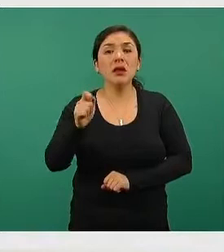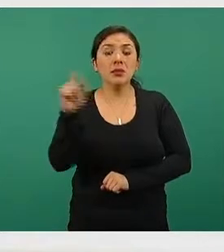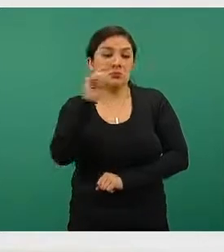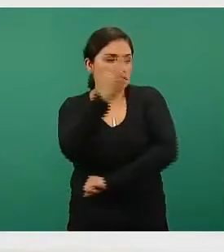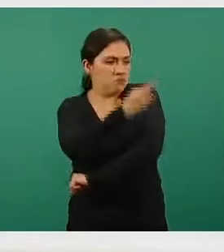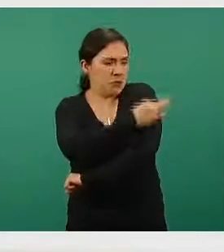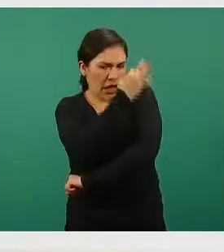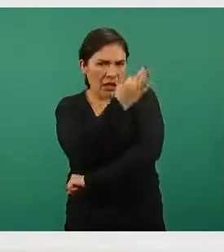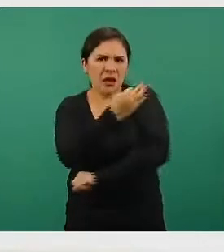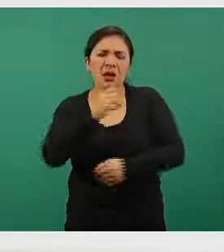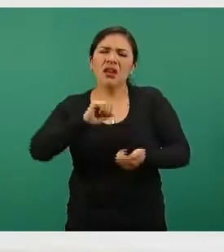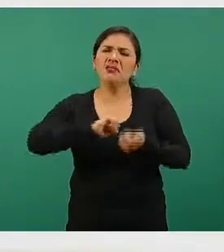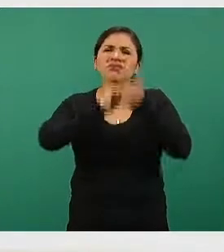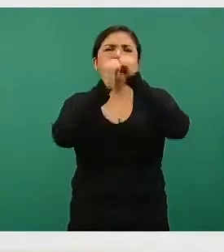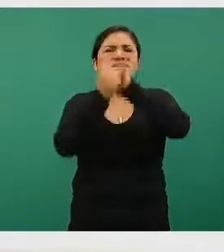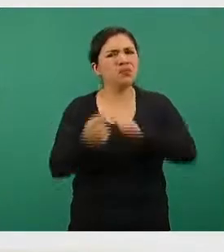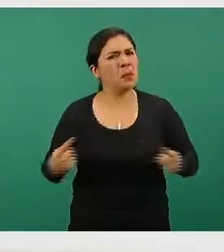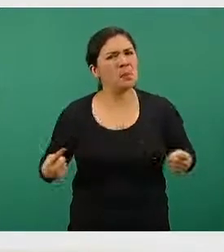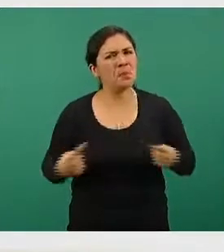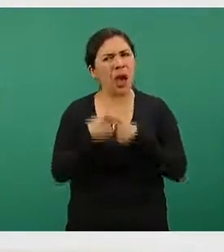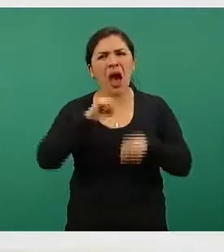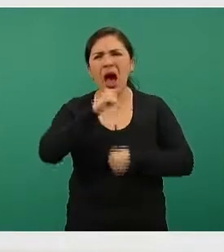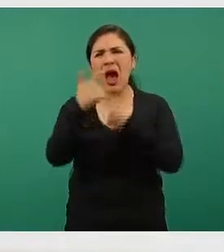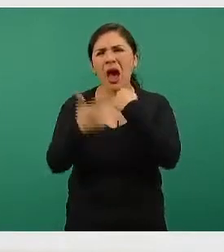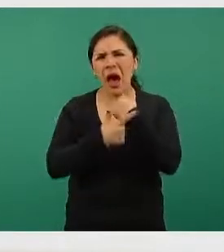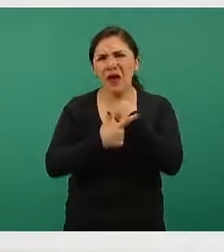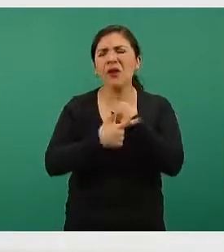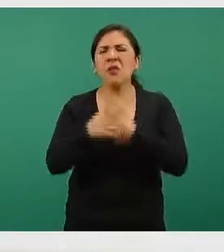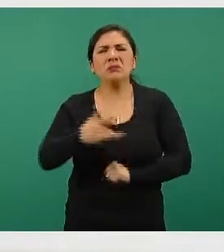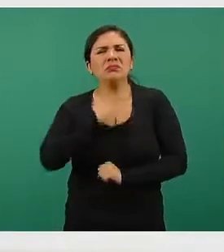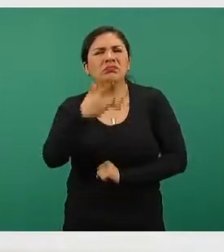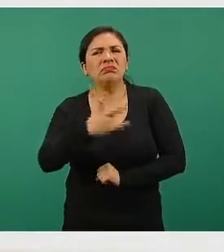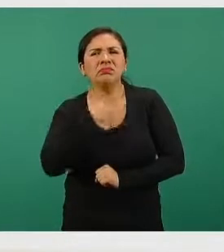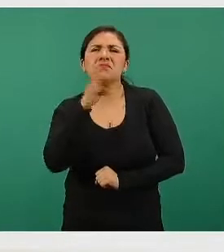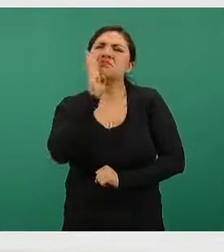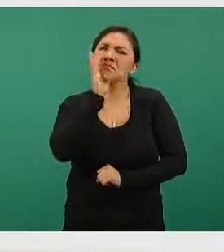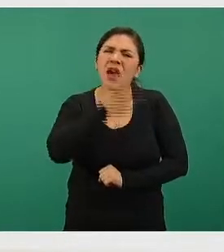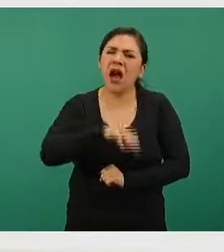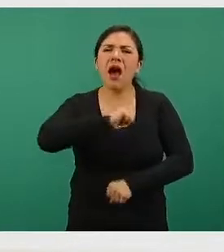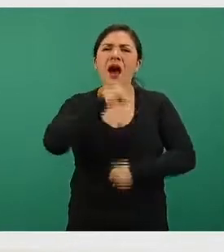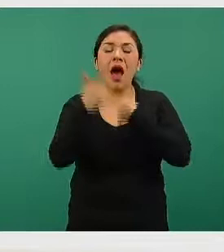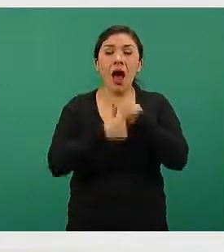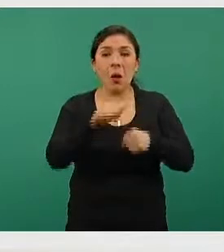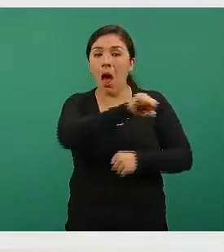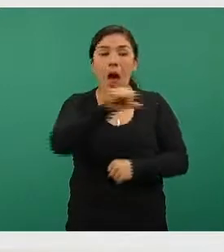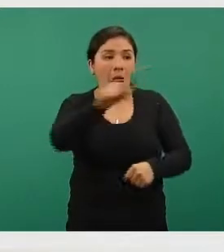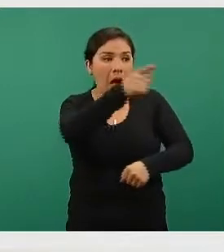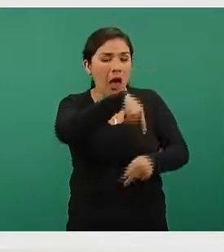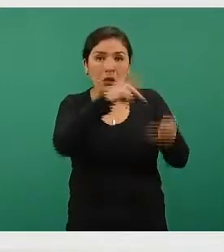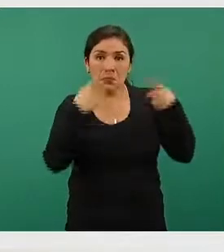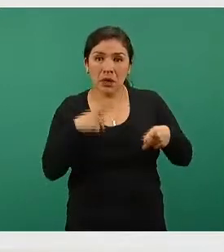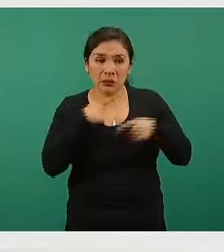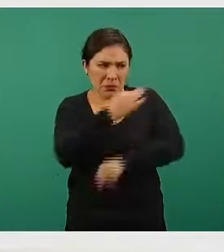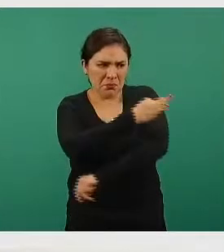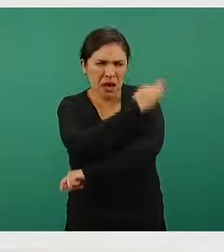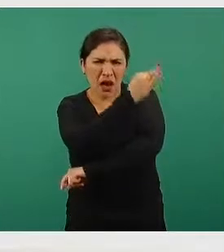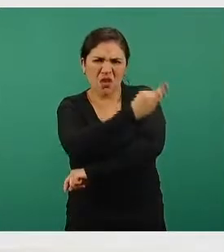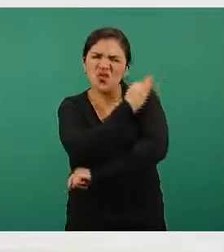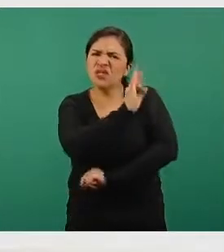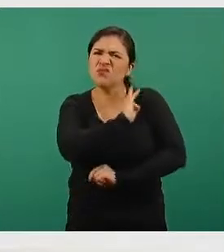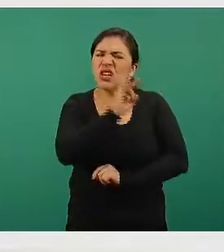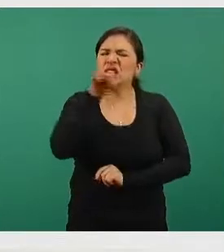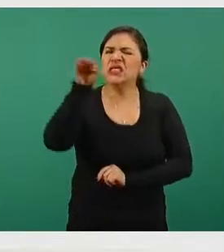a vacunación e inmunización, que son manifestaciones, son signos o síntomas que las personas que reciben la vacuna